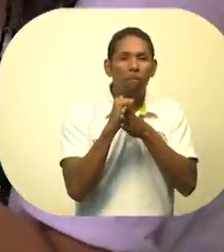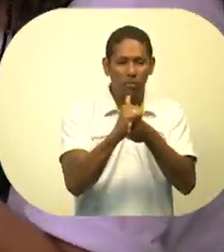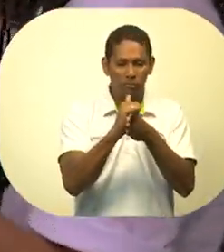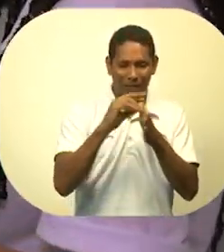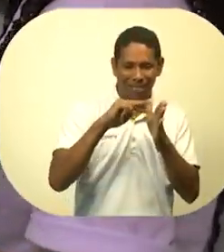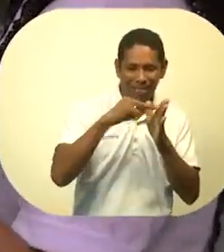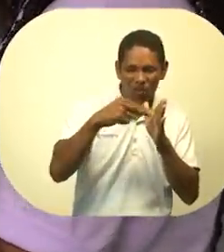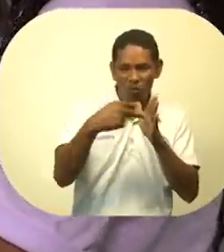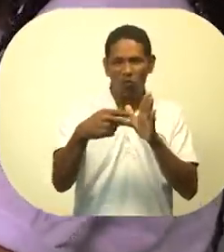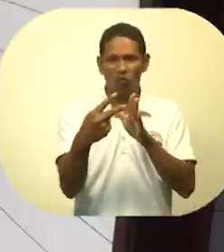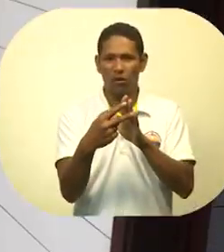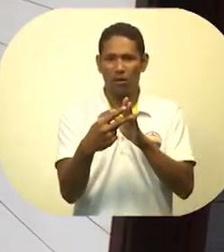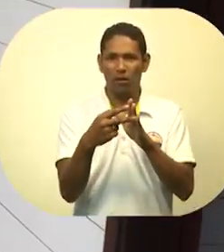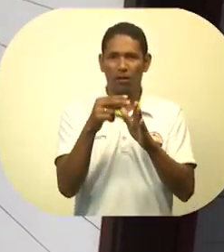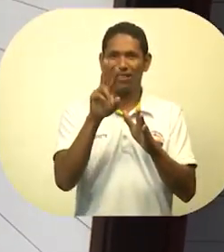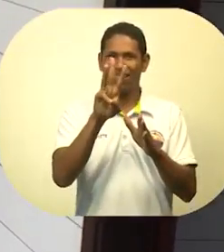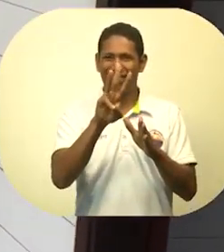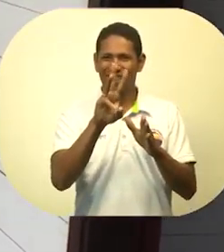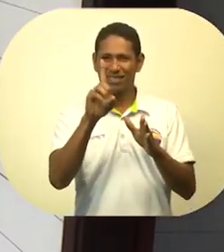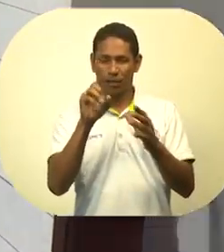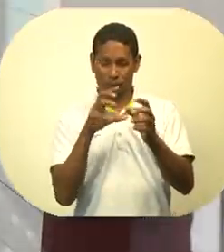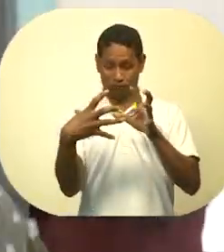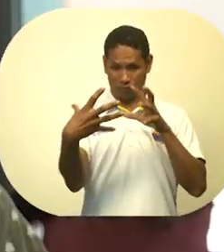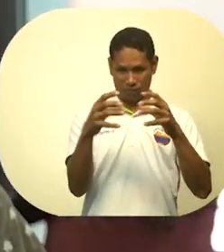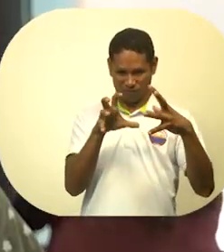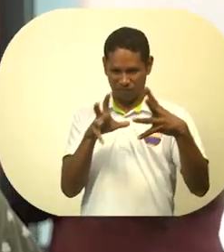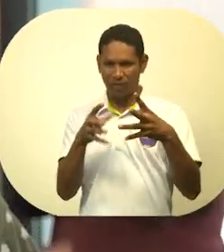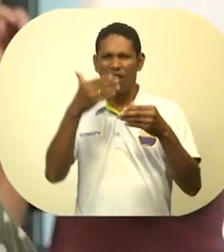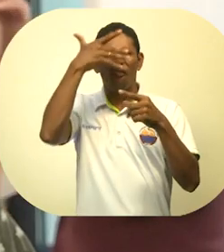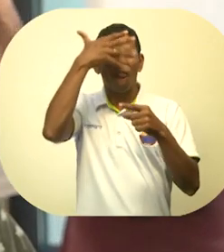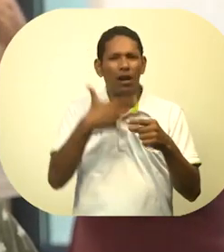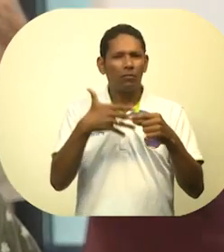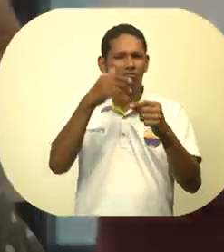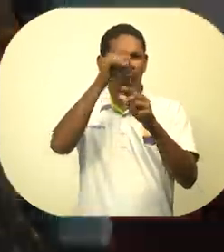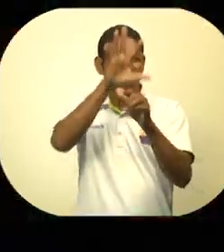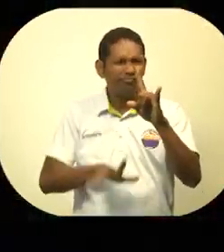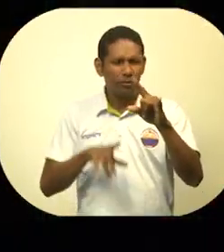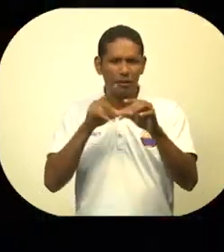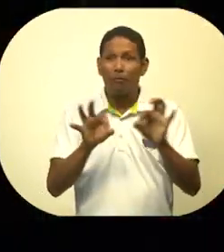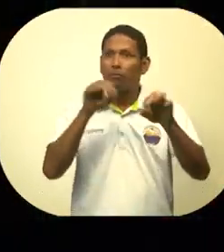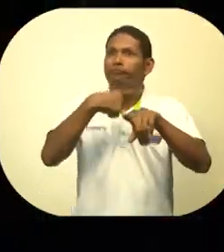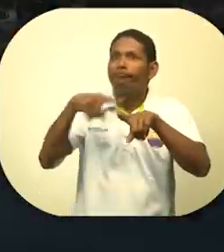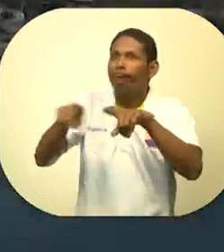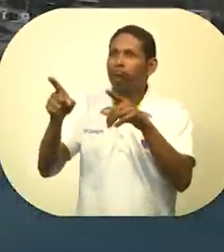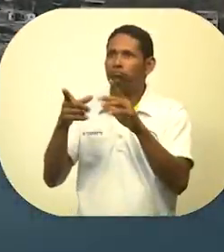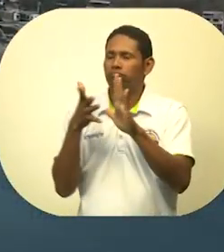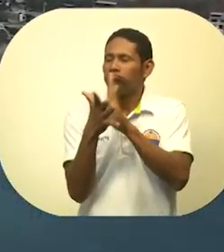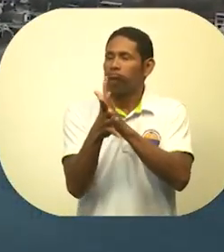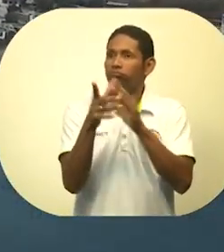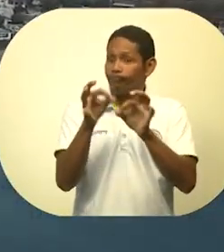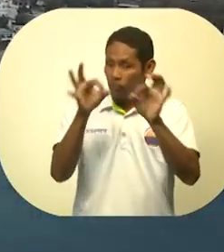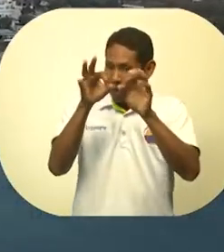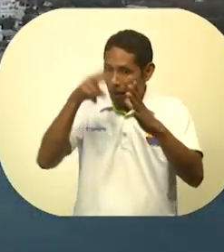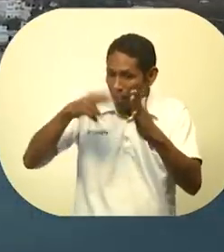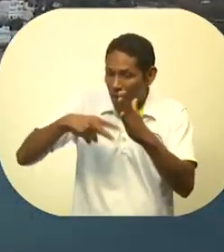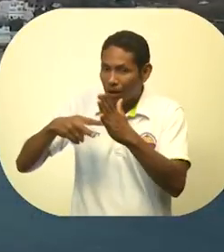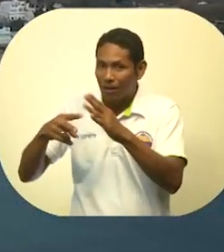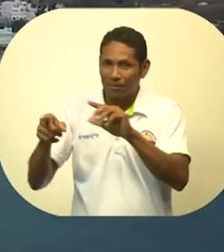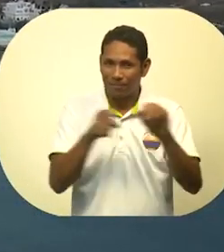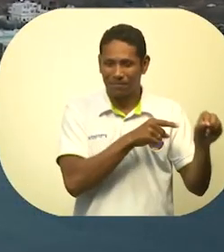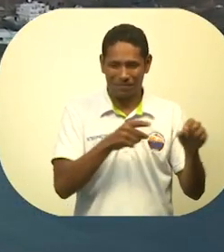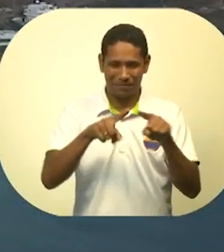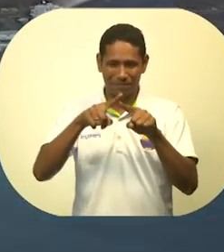incorpora tecnología, realidad aumentada y redes sociales para promover la lectura en niños y adolescentes. El segundo es una narrativa para